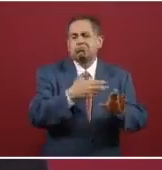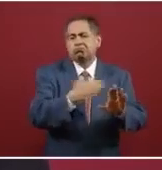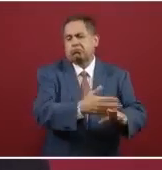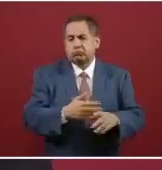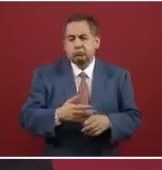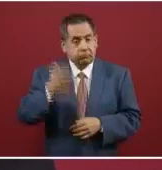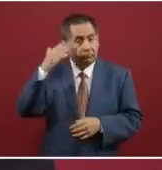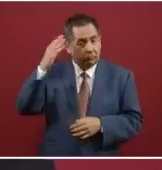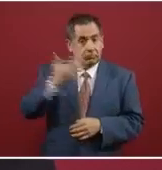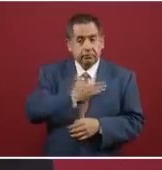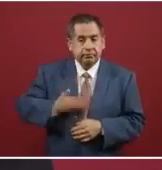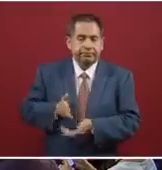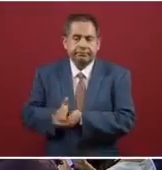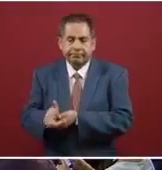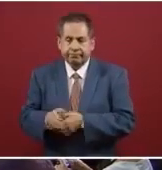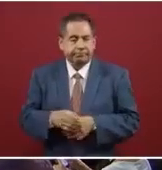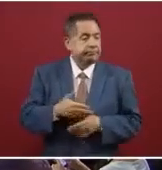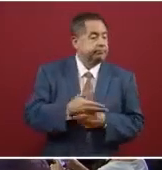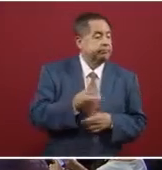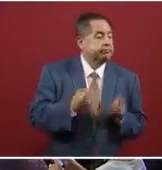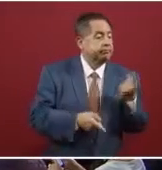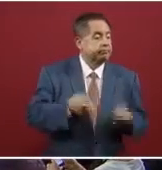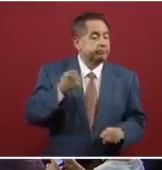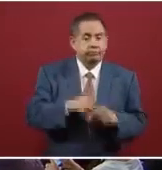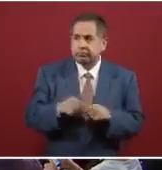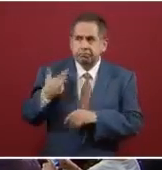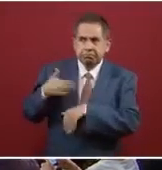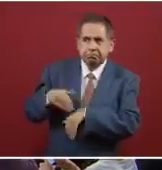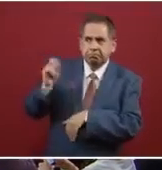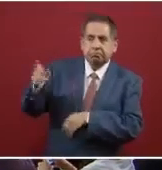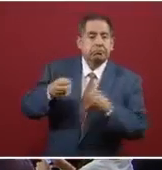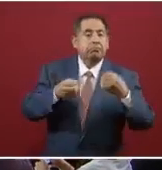Intervenía el Ejecutivo en el Poder Judicial